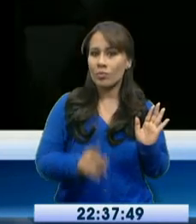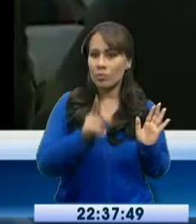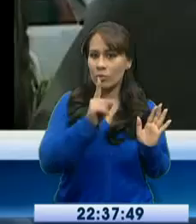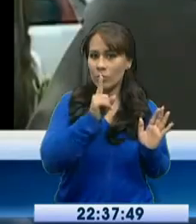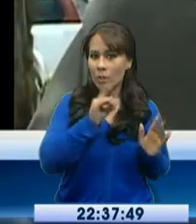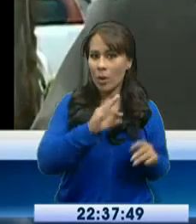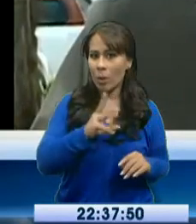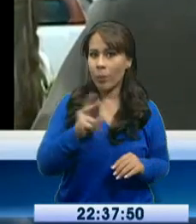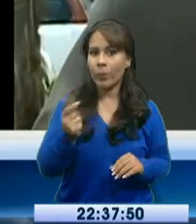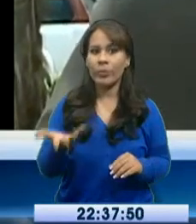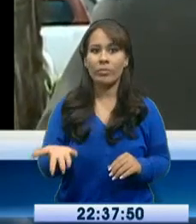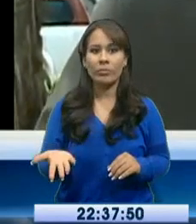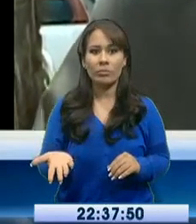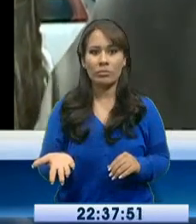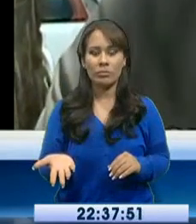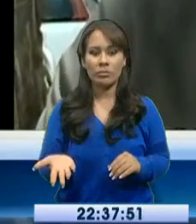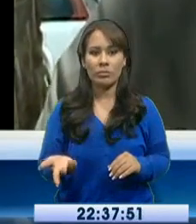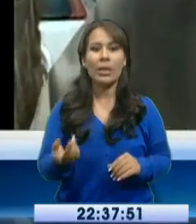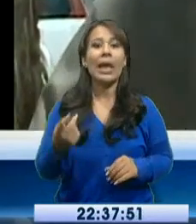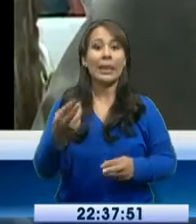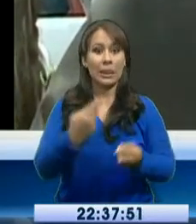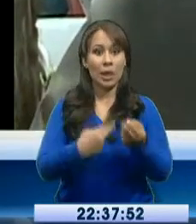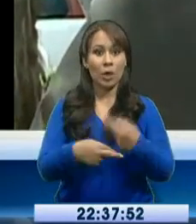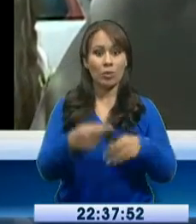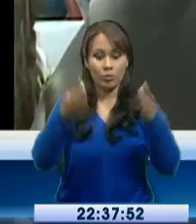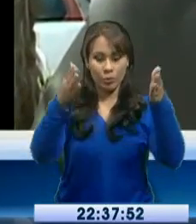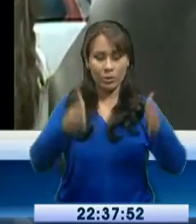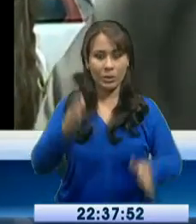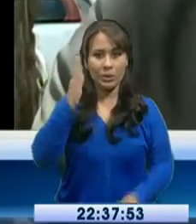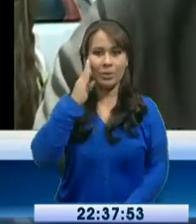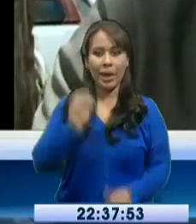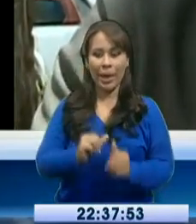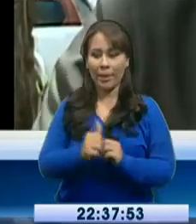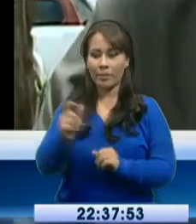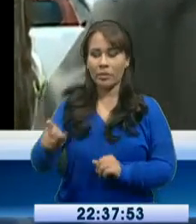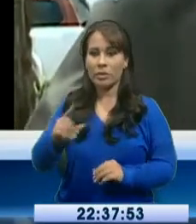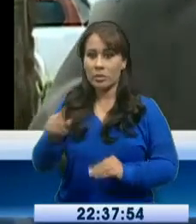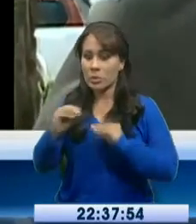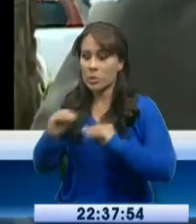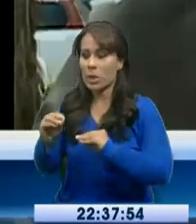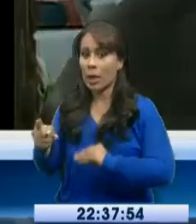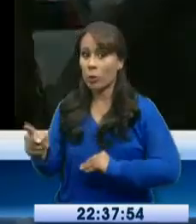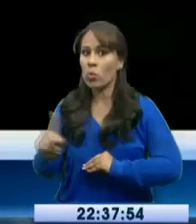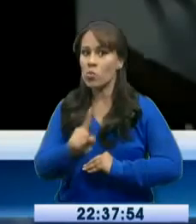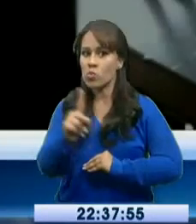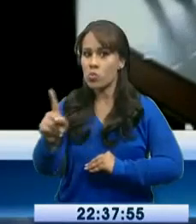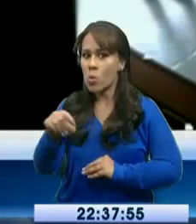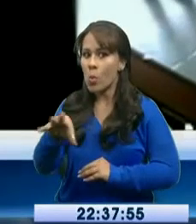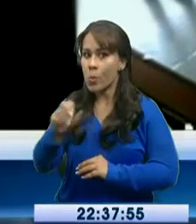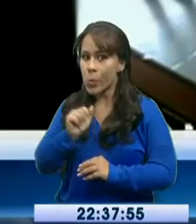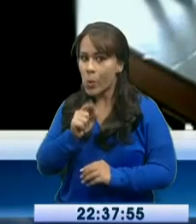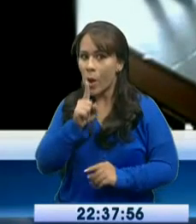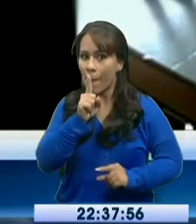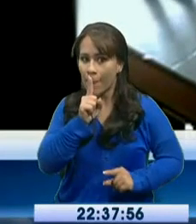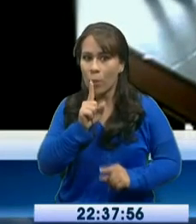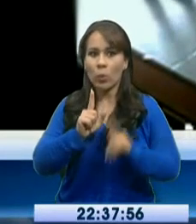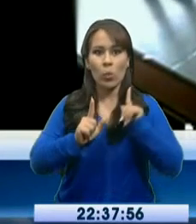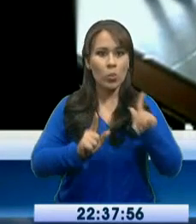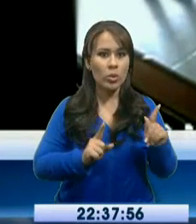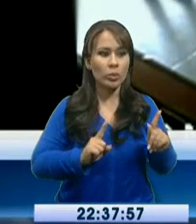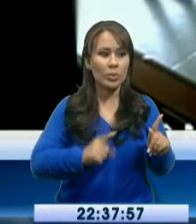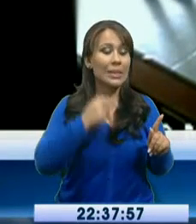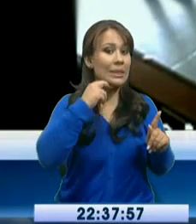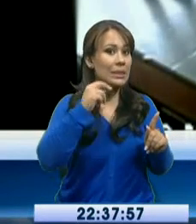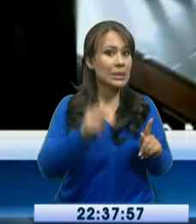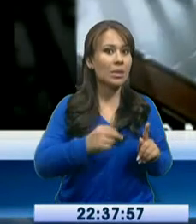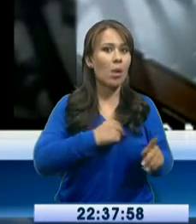Cuando entraba a un local comercial, cada uno sabía qué es lo que tenía que hacer en el escenario donde iban a delinquir. 12 de enero de 2016, en